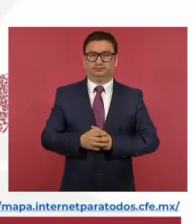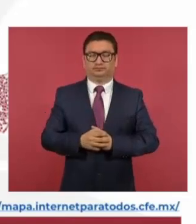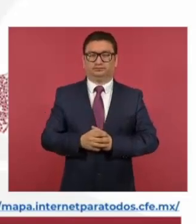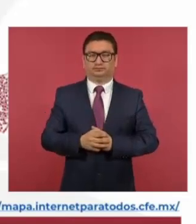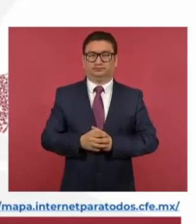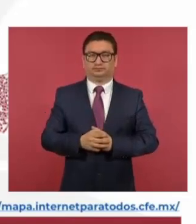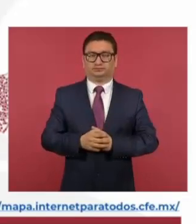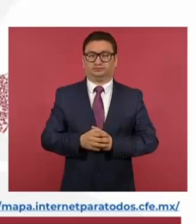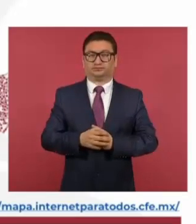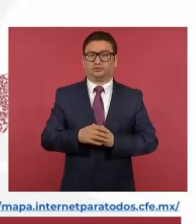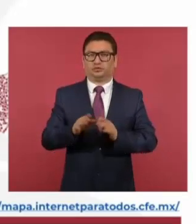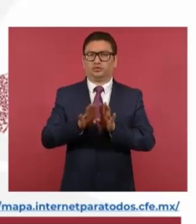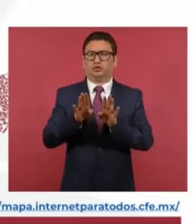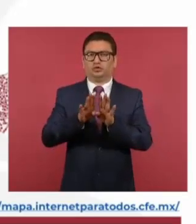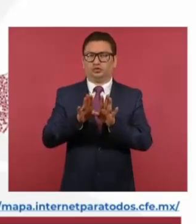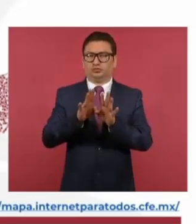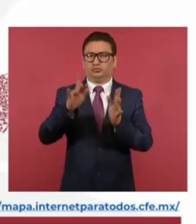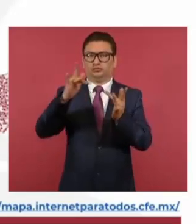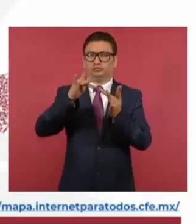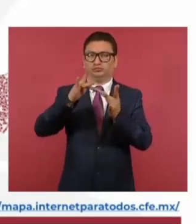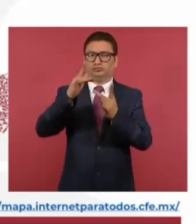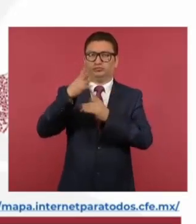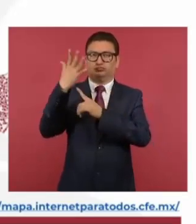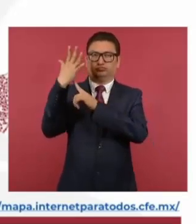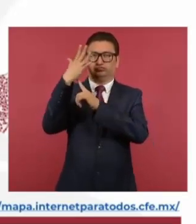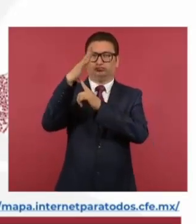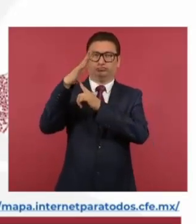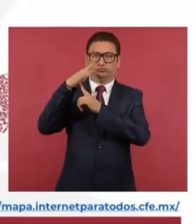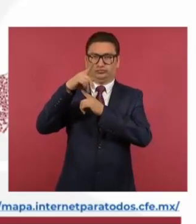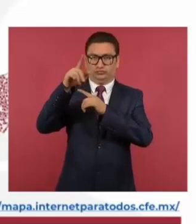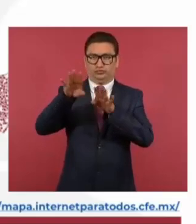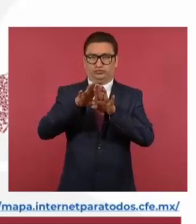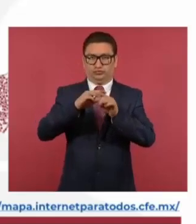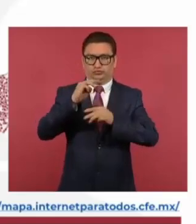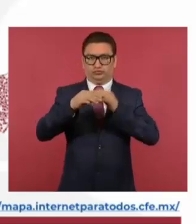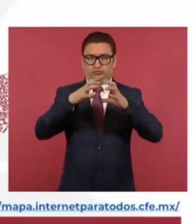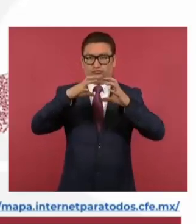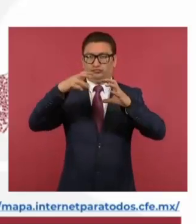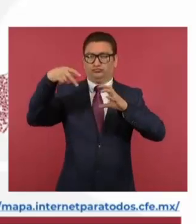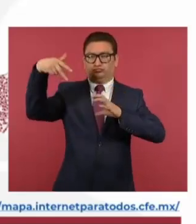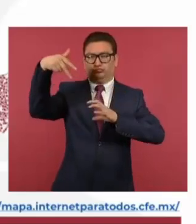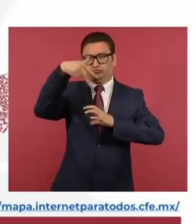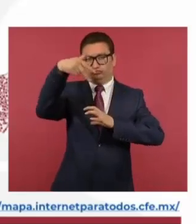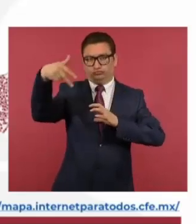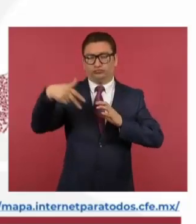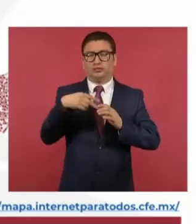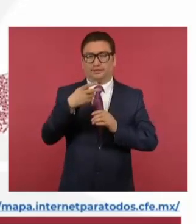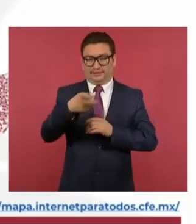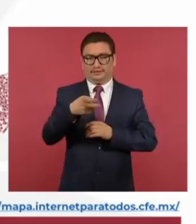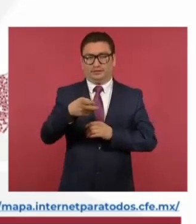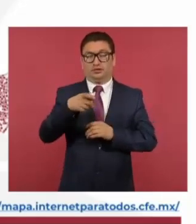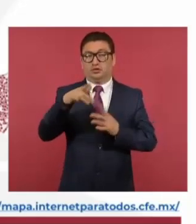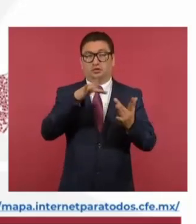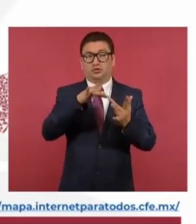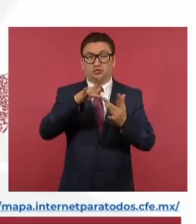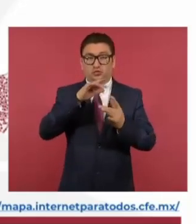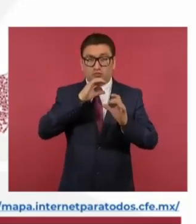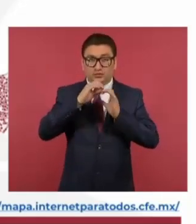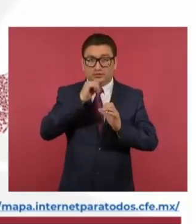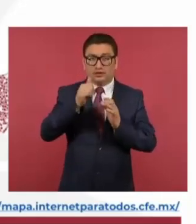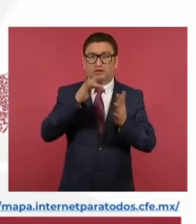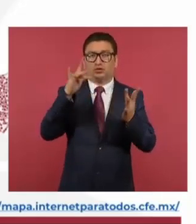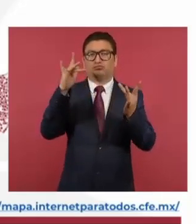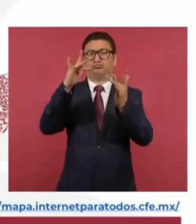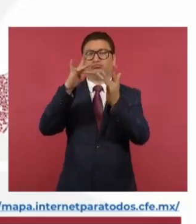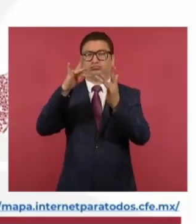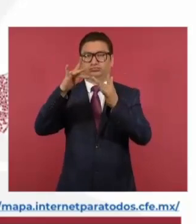se contratan a través de enlaces satelitales. Eso implica que esa comunidad no tiene ningún tipo de comunicación y se contrata